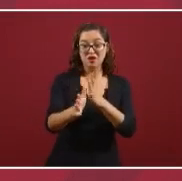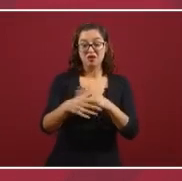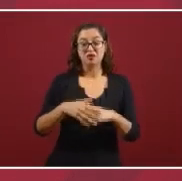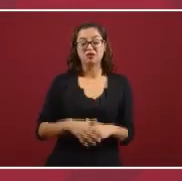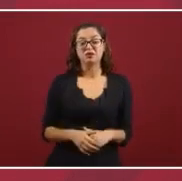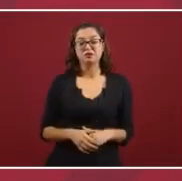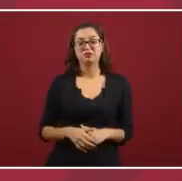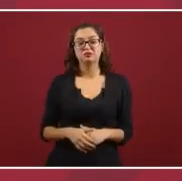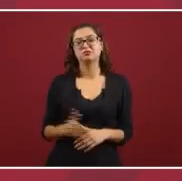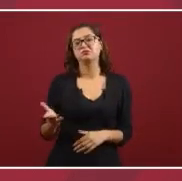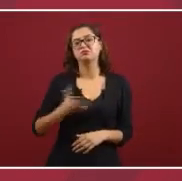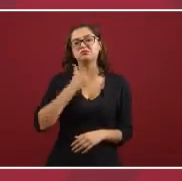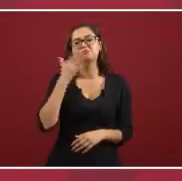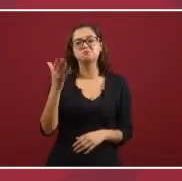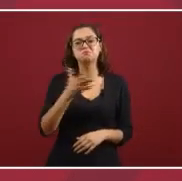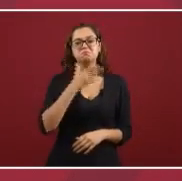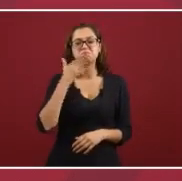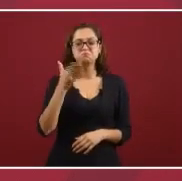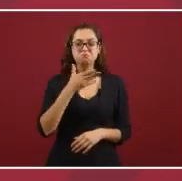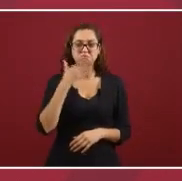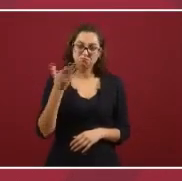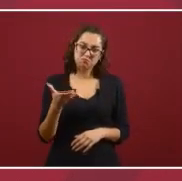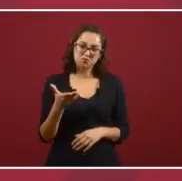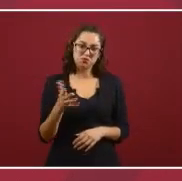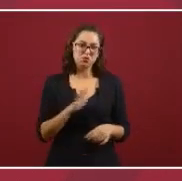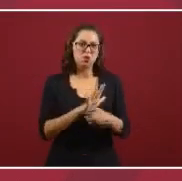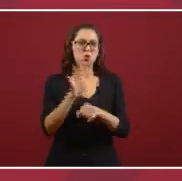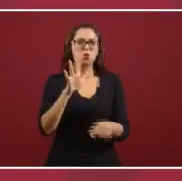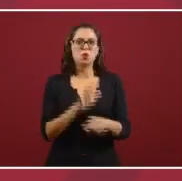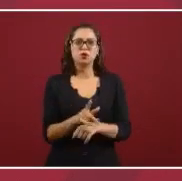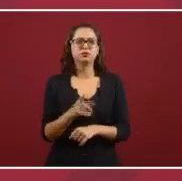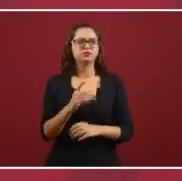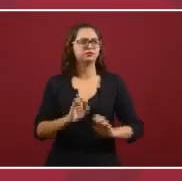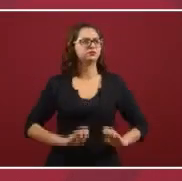había la costumbre de tomar instalaciones.